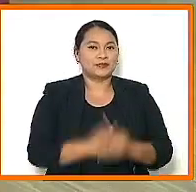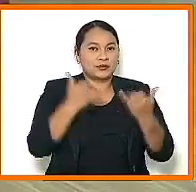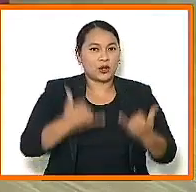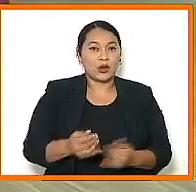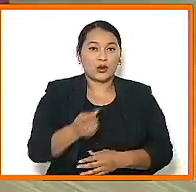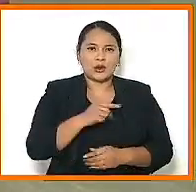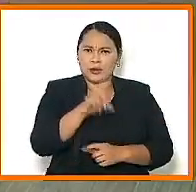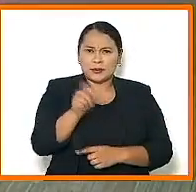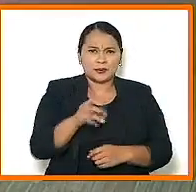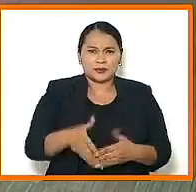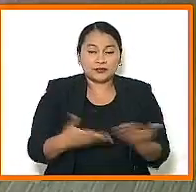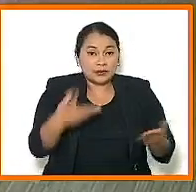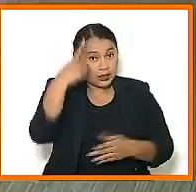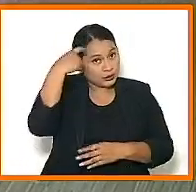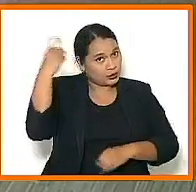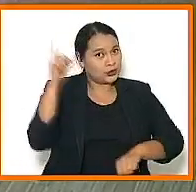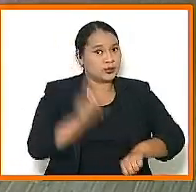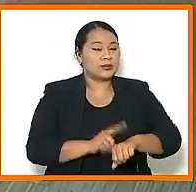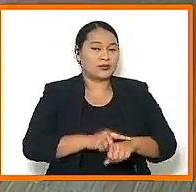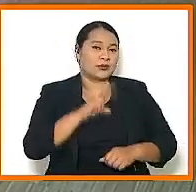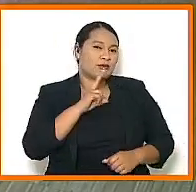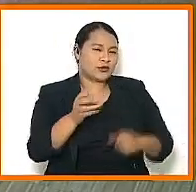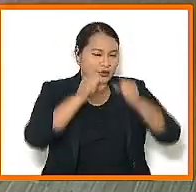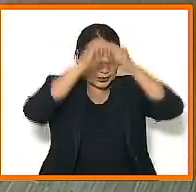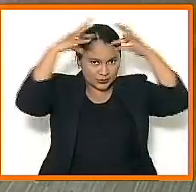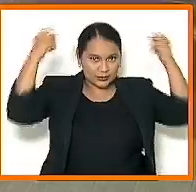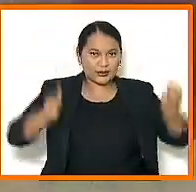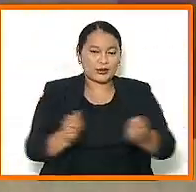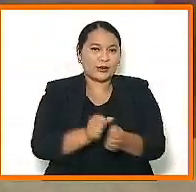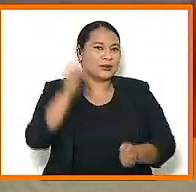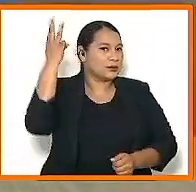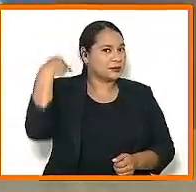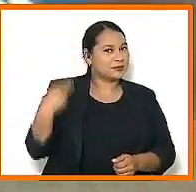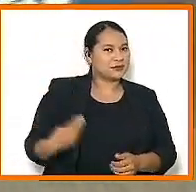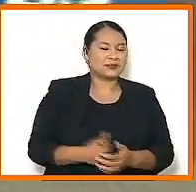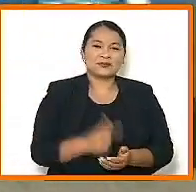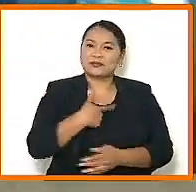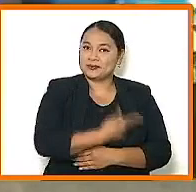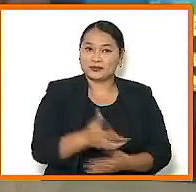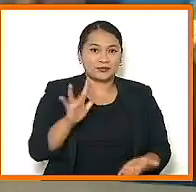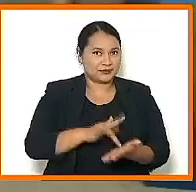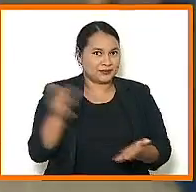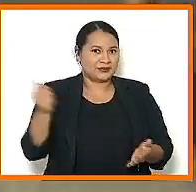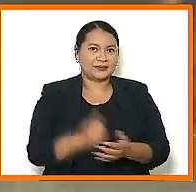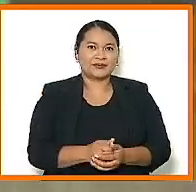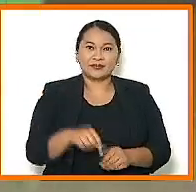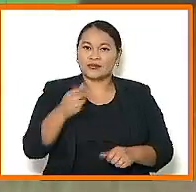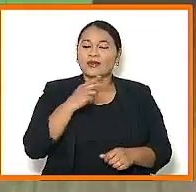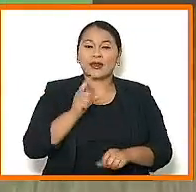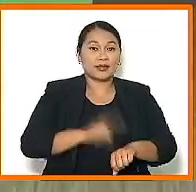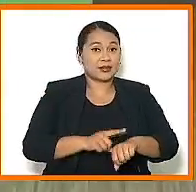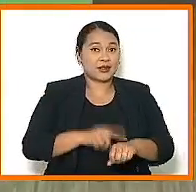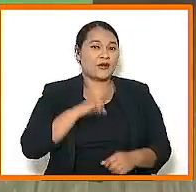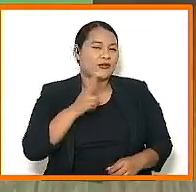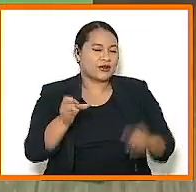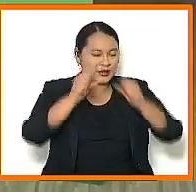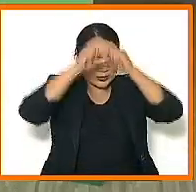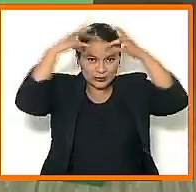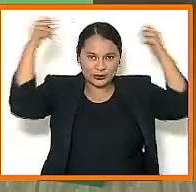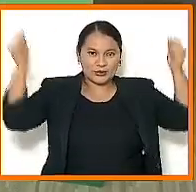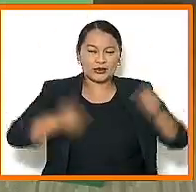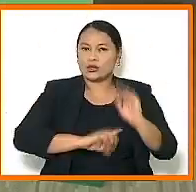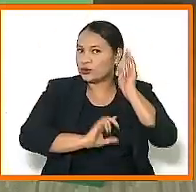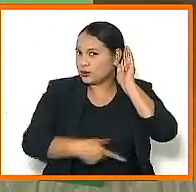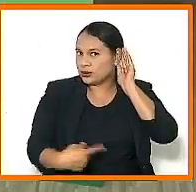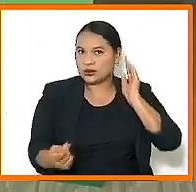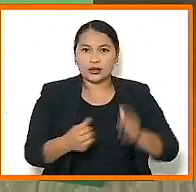dime qué soñaste, porque llegó el momento de hacerlo realidad con Madeline. Así es, Cecilia, muchas gracias. Es momento de que tu sueño se haga una realidad en